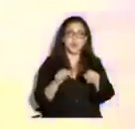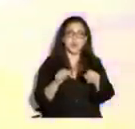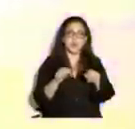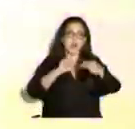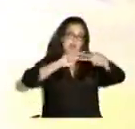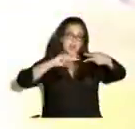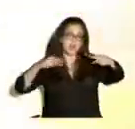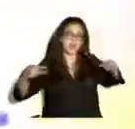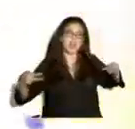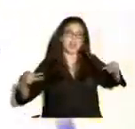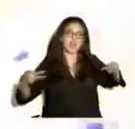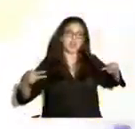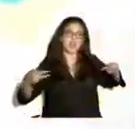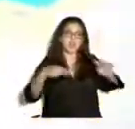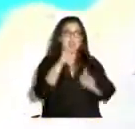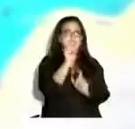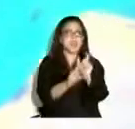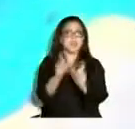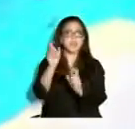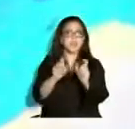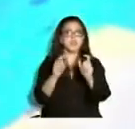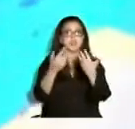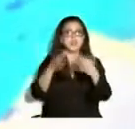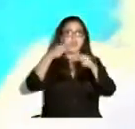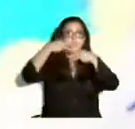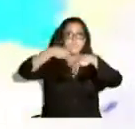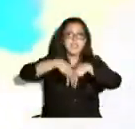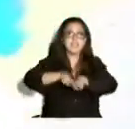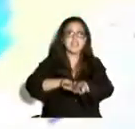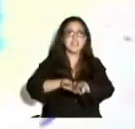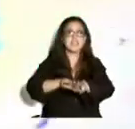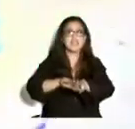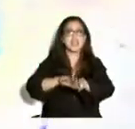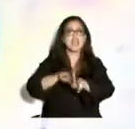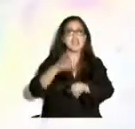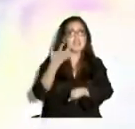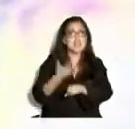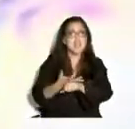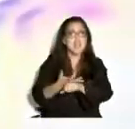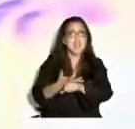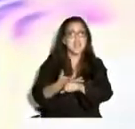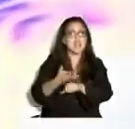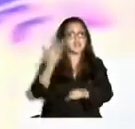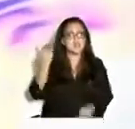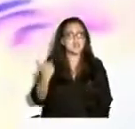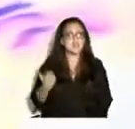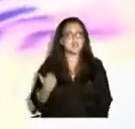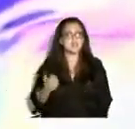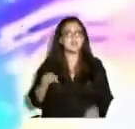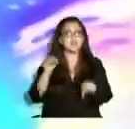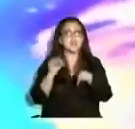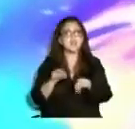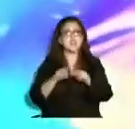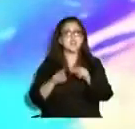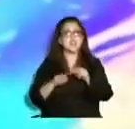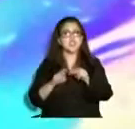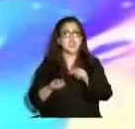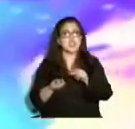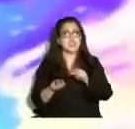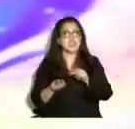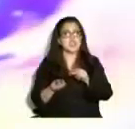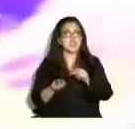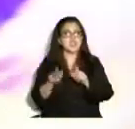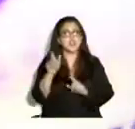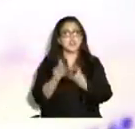mestiza el componente que viene de sus distintos ancestros? Bueno, esto se hace estudiando regiones particulares